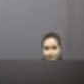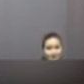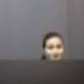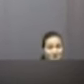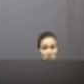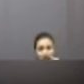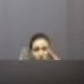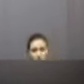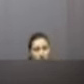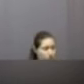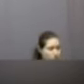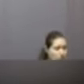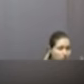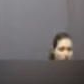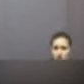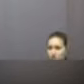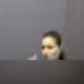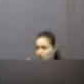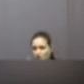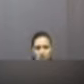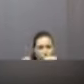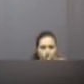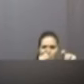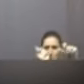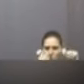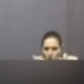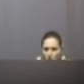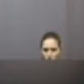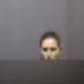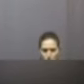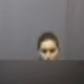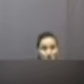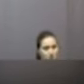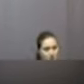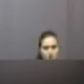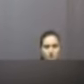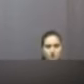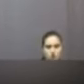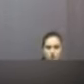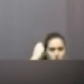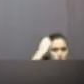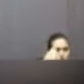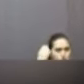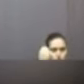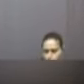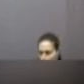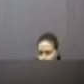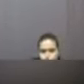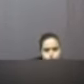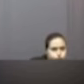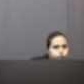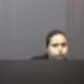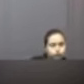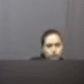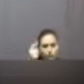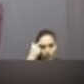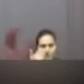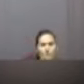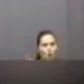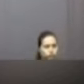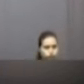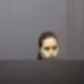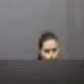algunas reuniones bastantes reuniones se dieron Pero todas las entidades o